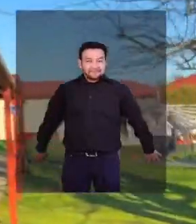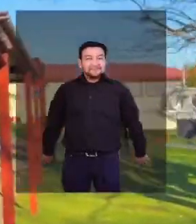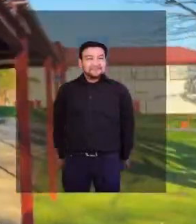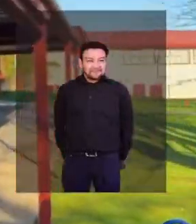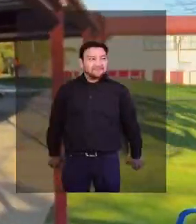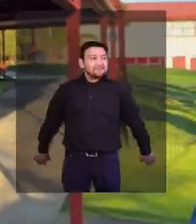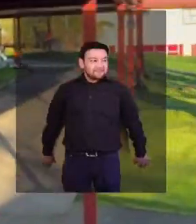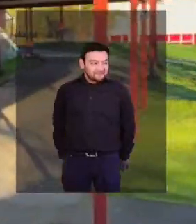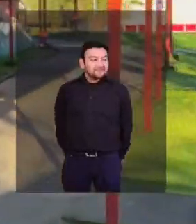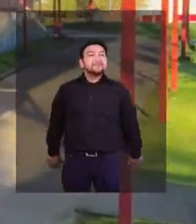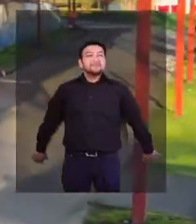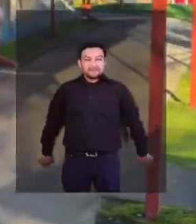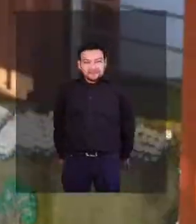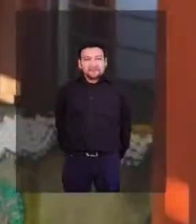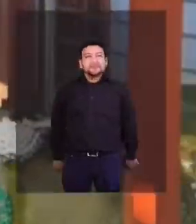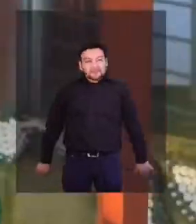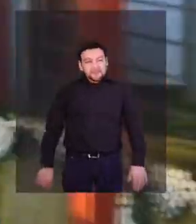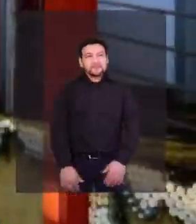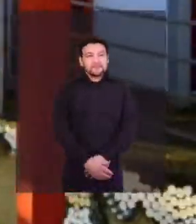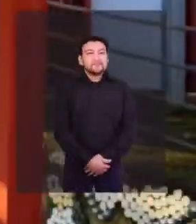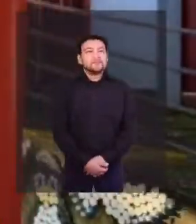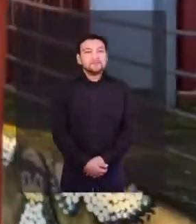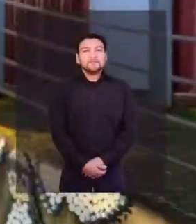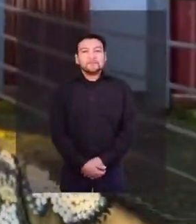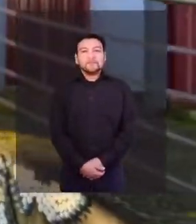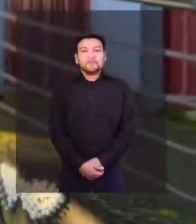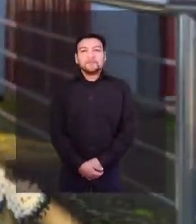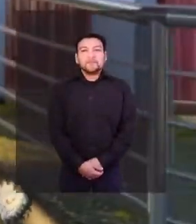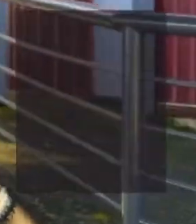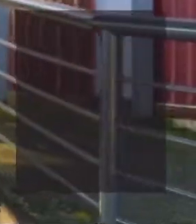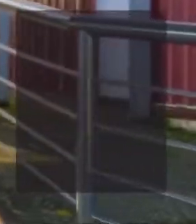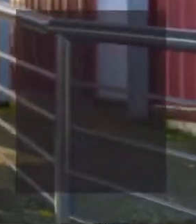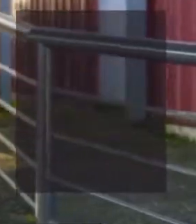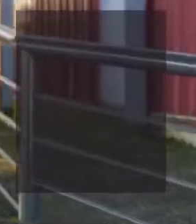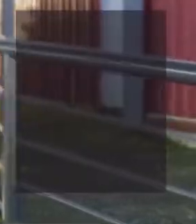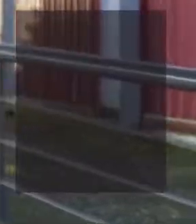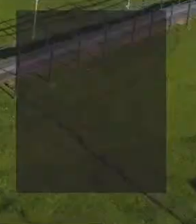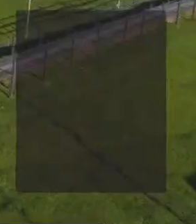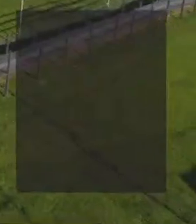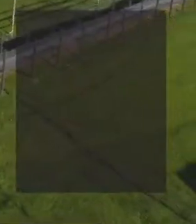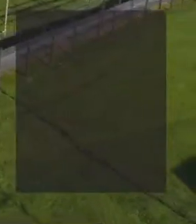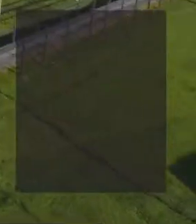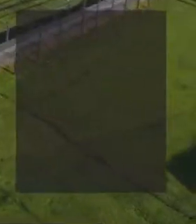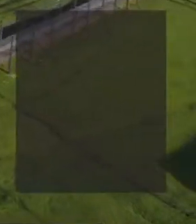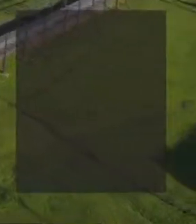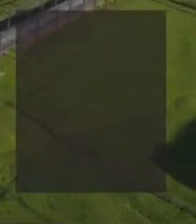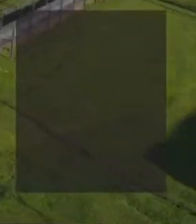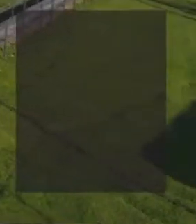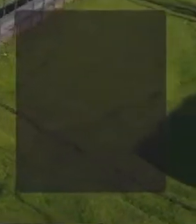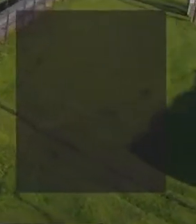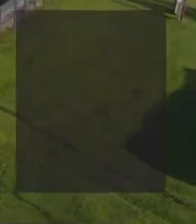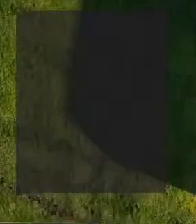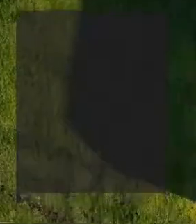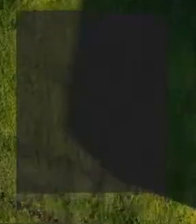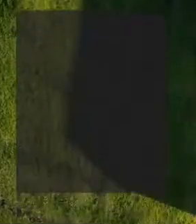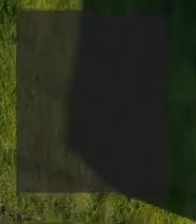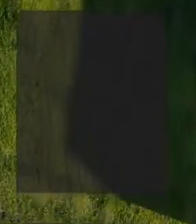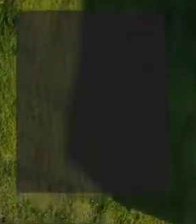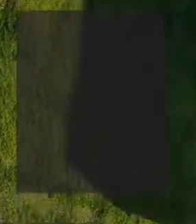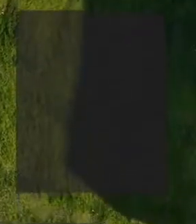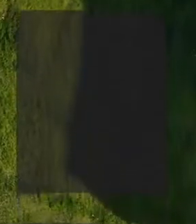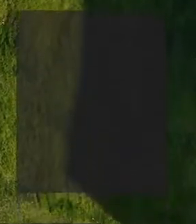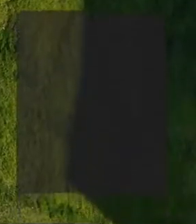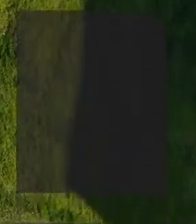e innovación, estimulando la curiosidad y el espíritu crítico para ayudarte a alcanzar tus metas y